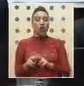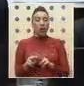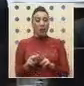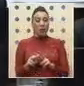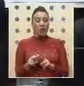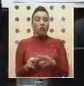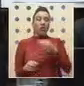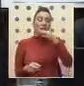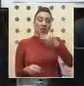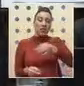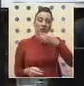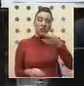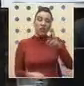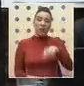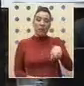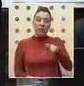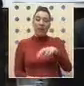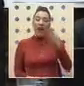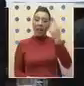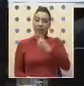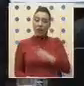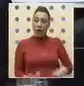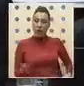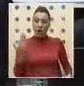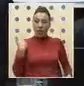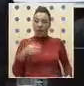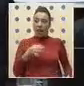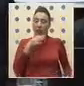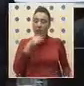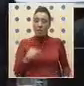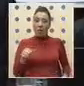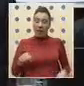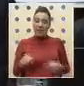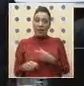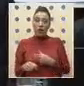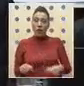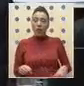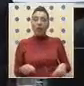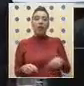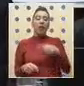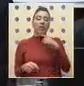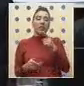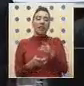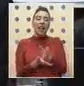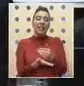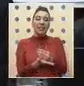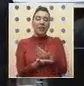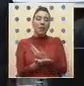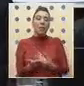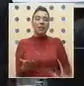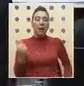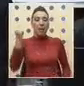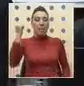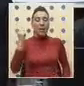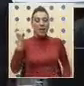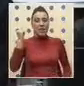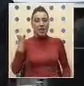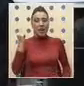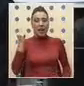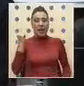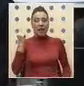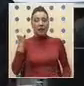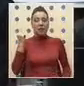planteado innumerables veces, lo hicimos en el gobierno anterior, este gobierno reafirma la estrategia del presidente Piñera y el gobierno